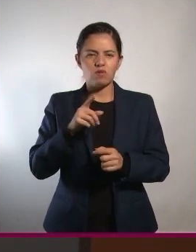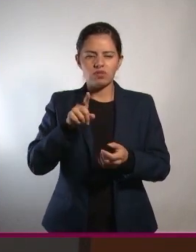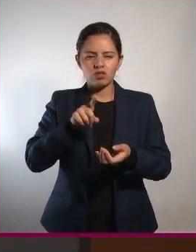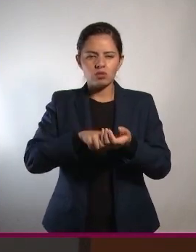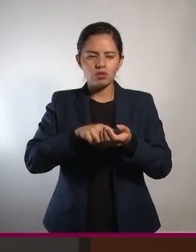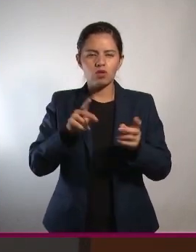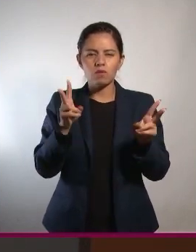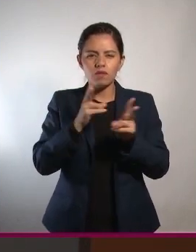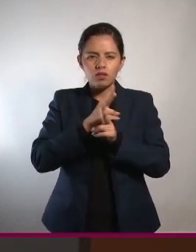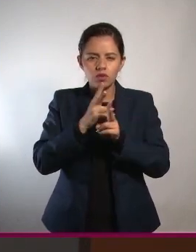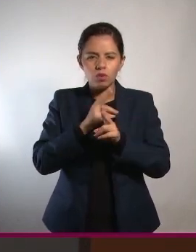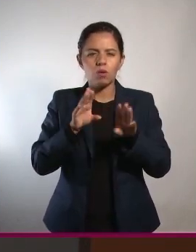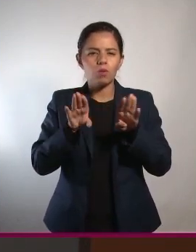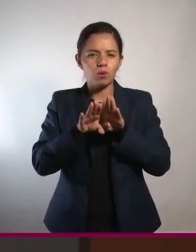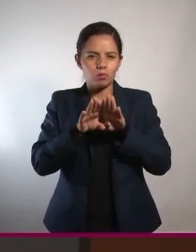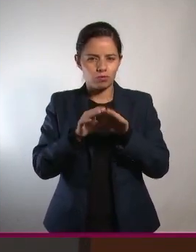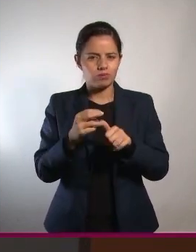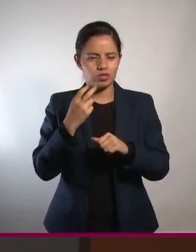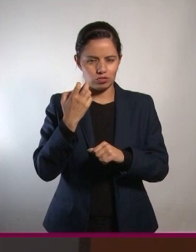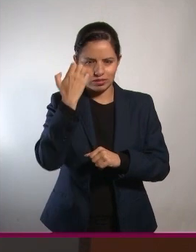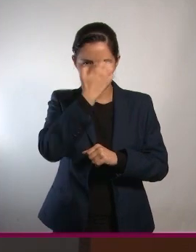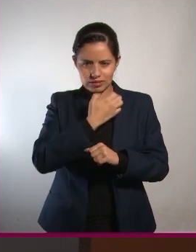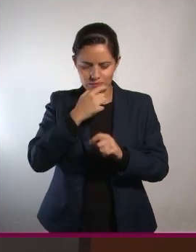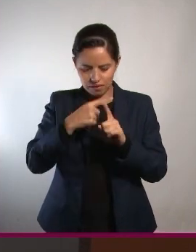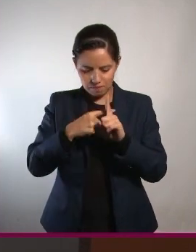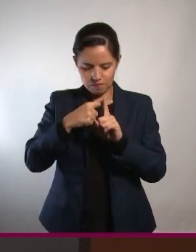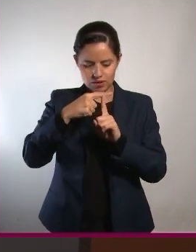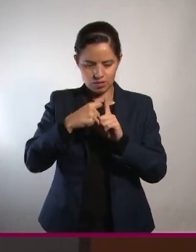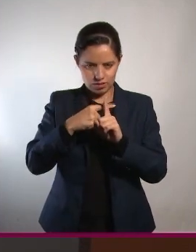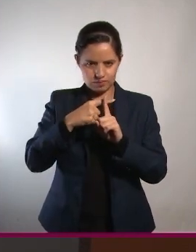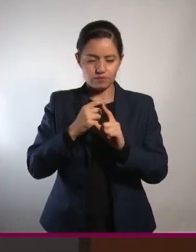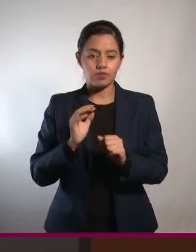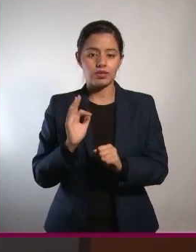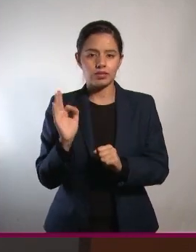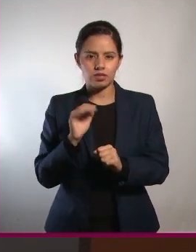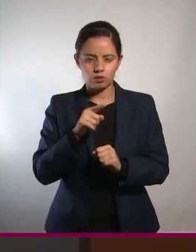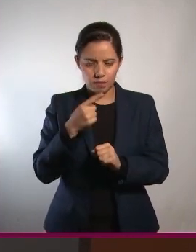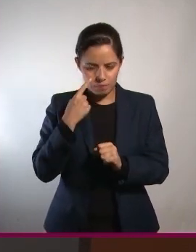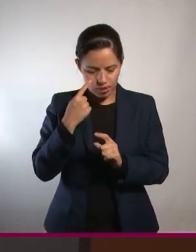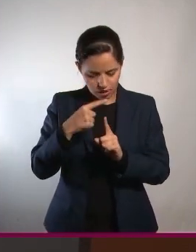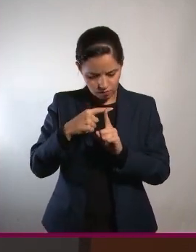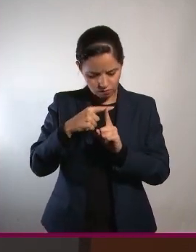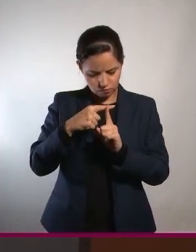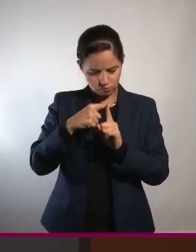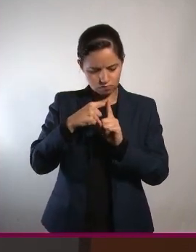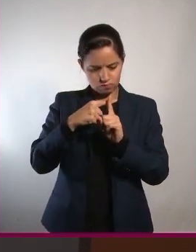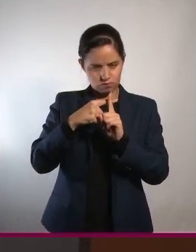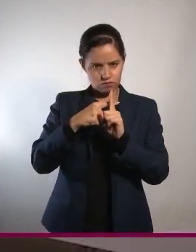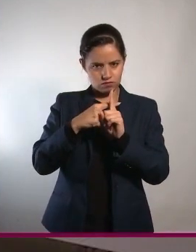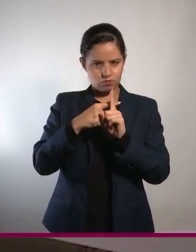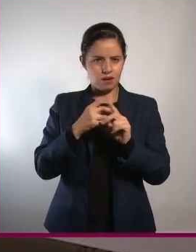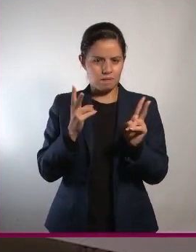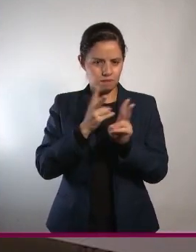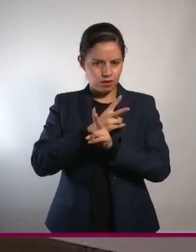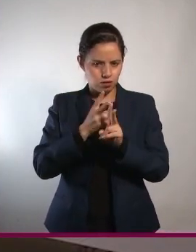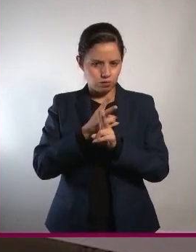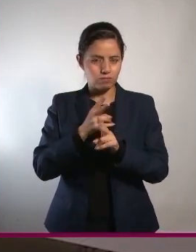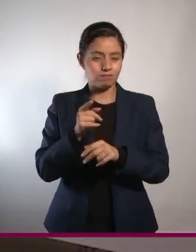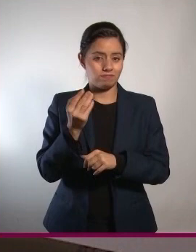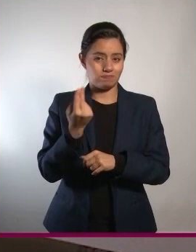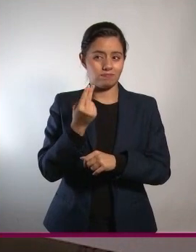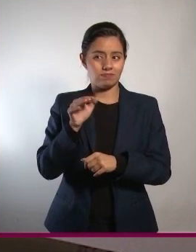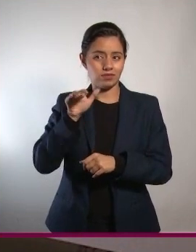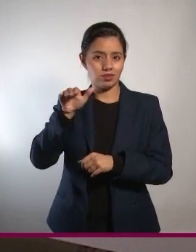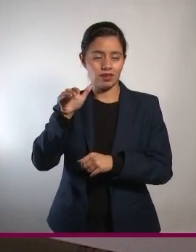están enfermas de COVID. En el caso de que desarrollen deterioro o disminución de la saturación, deben de llamar a su médico